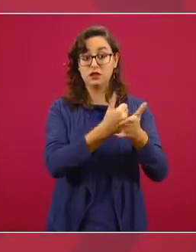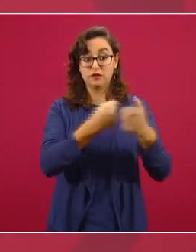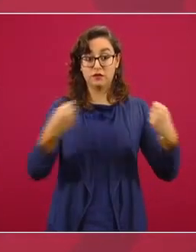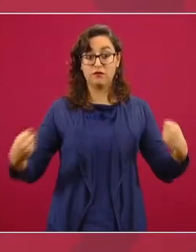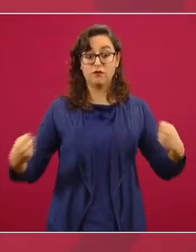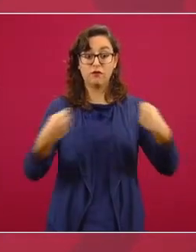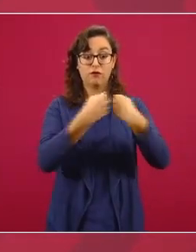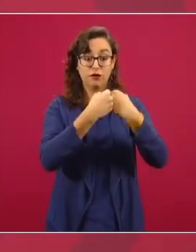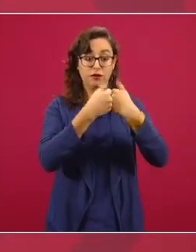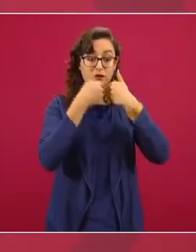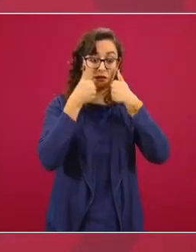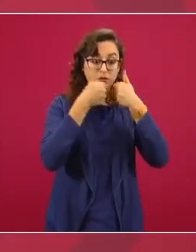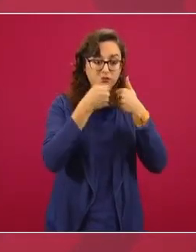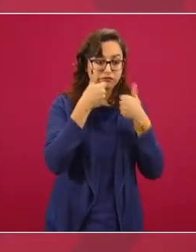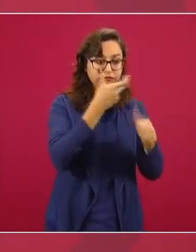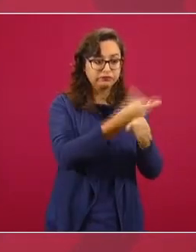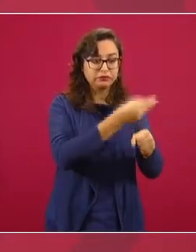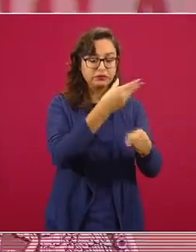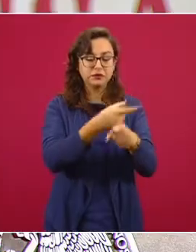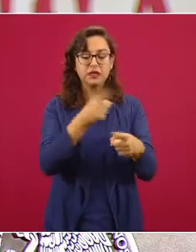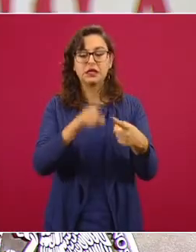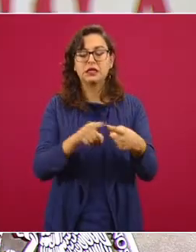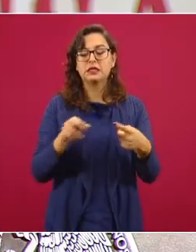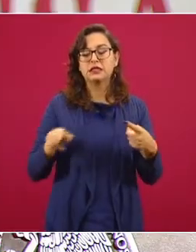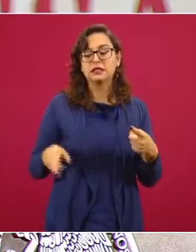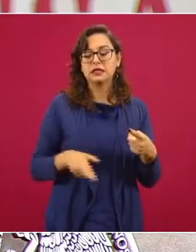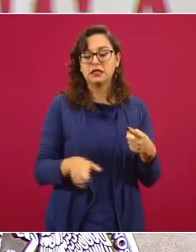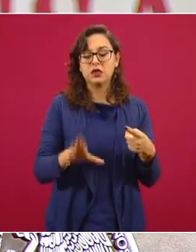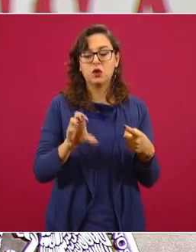en San Luis Río Colorado, en